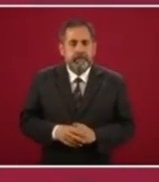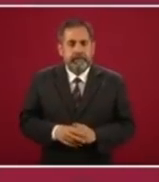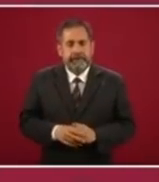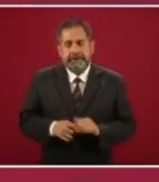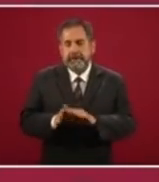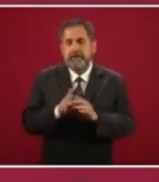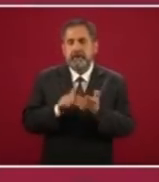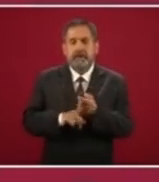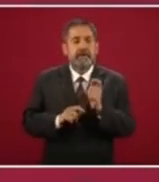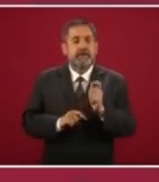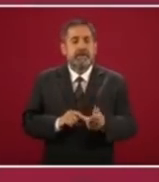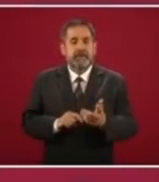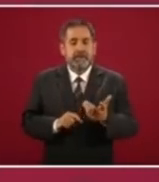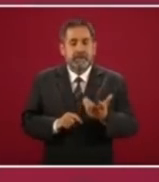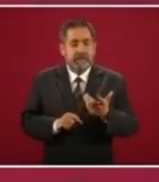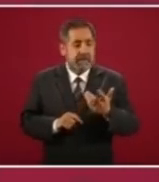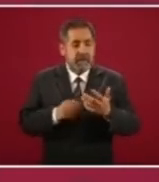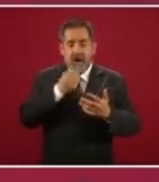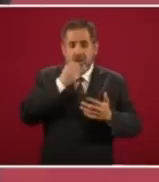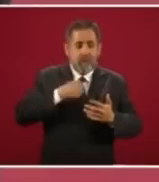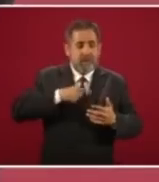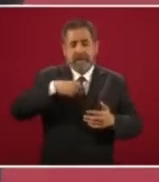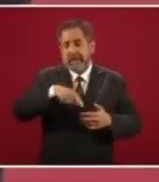aunque se nos cuestione,